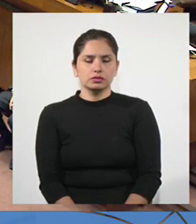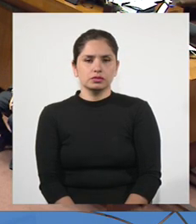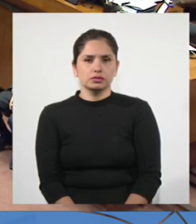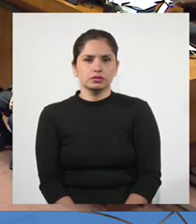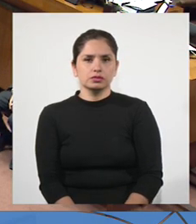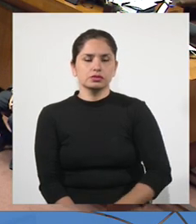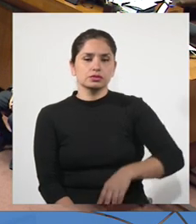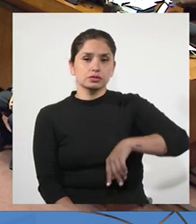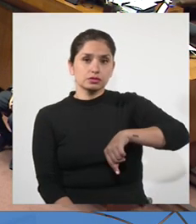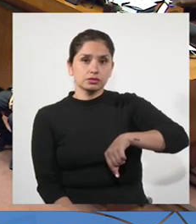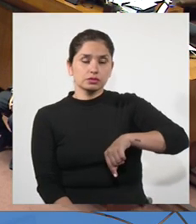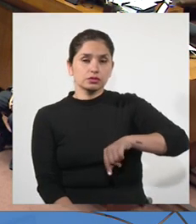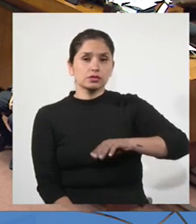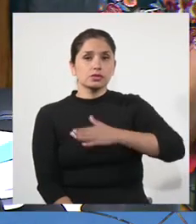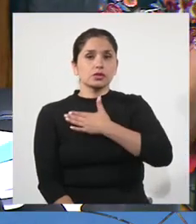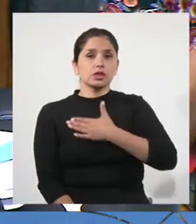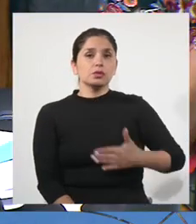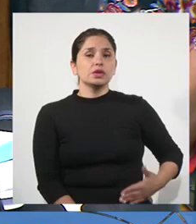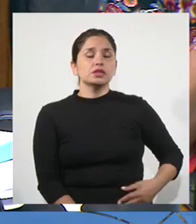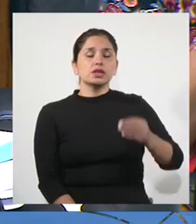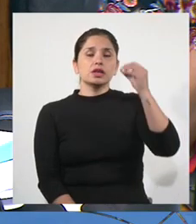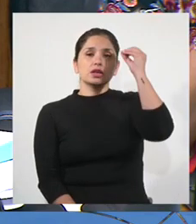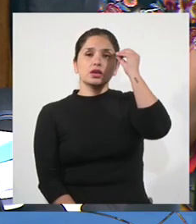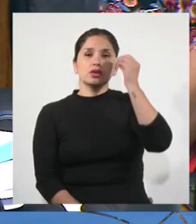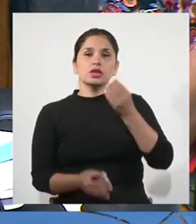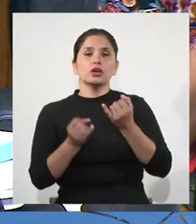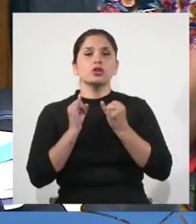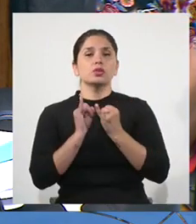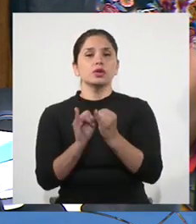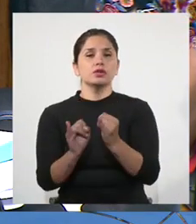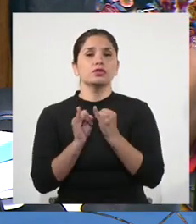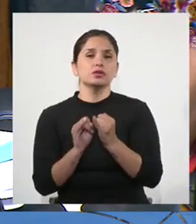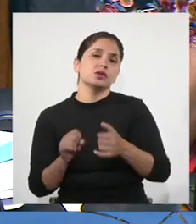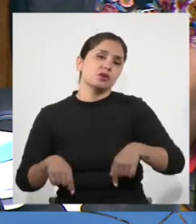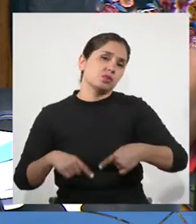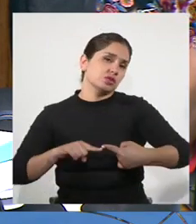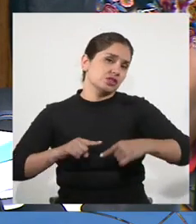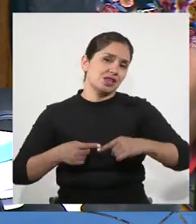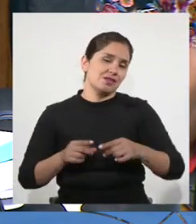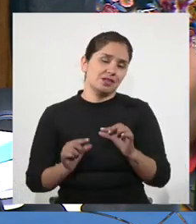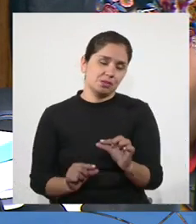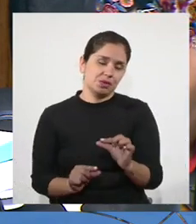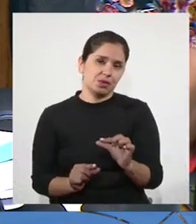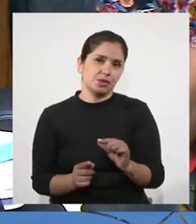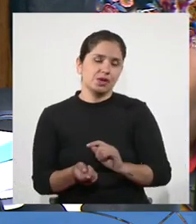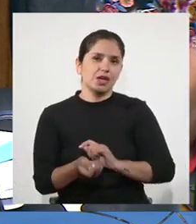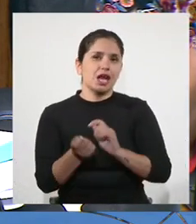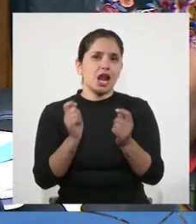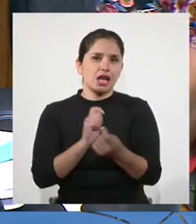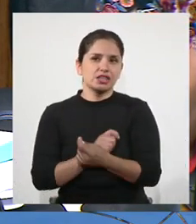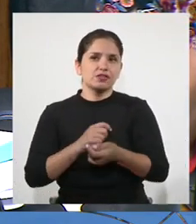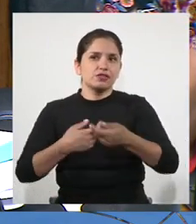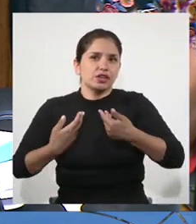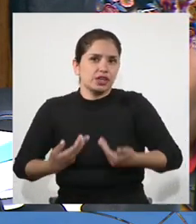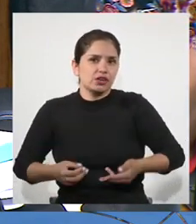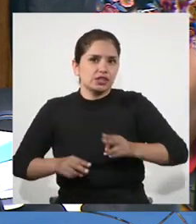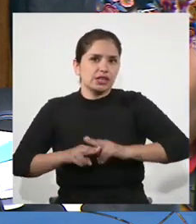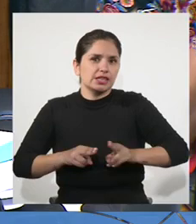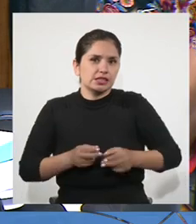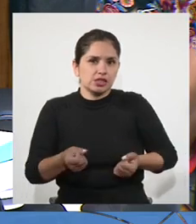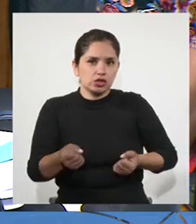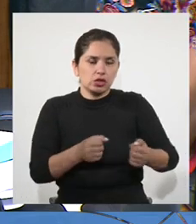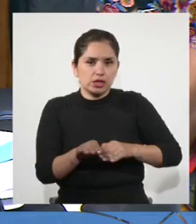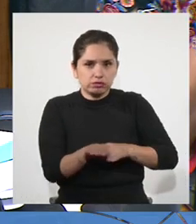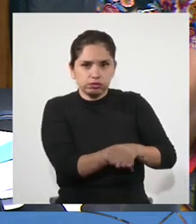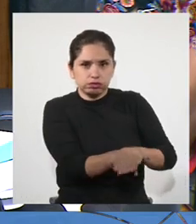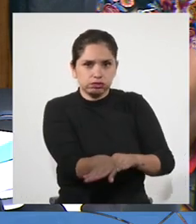No, Navarro, esto señor es presidente, solo recordar a manera de información, como se debate muy poco, las transformaciones que están realizándose en el Transantiago,